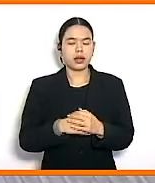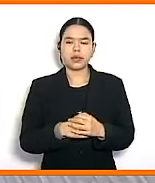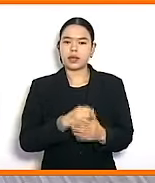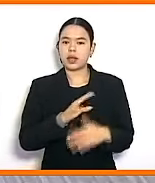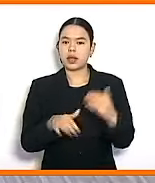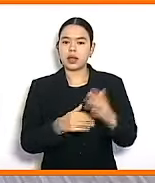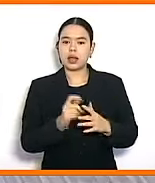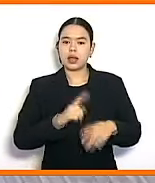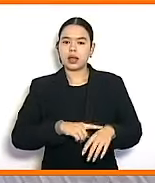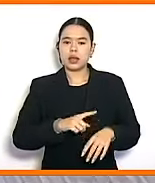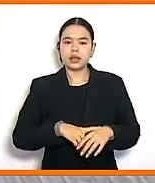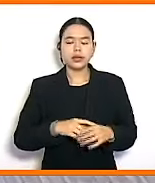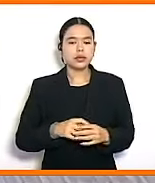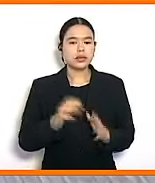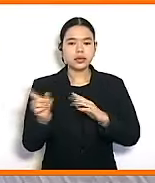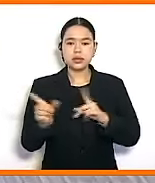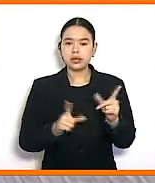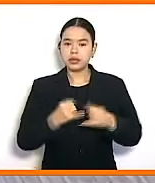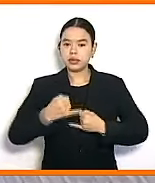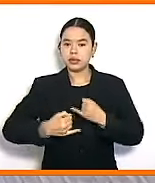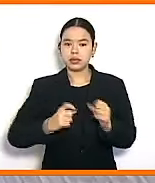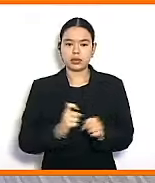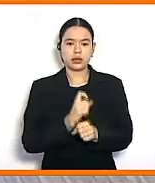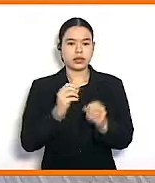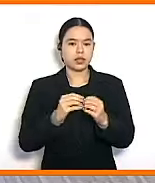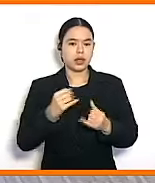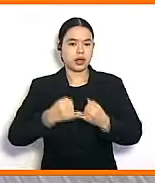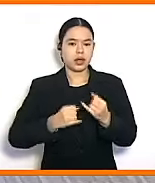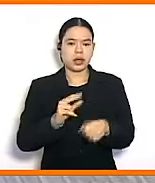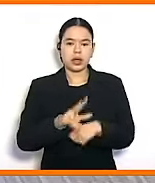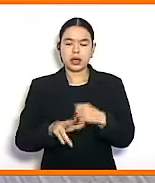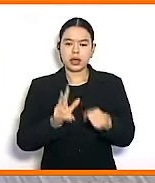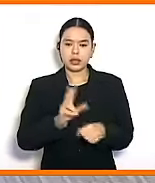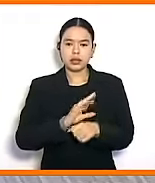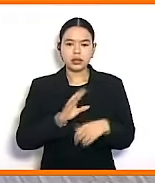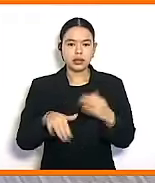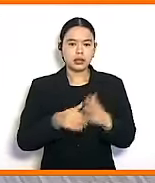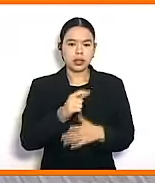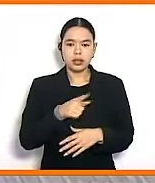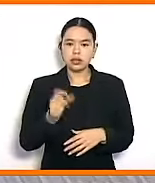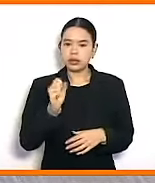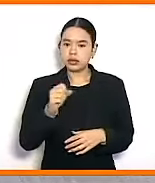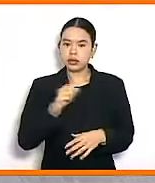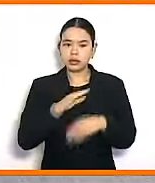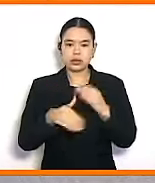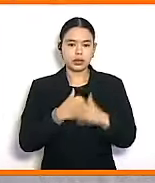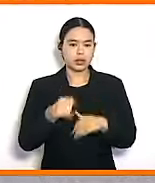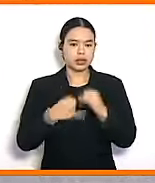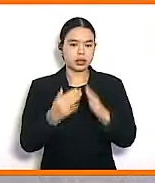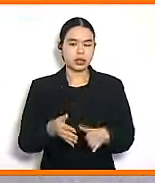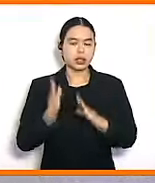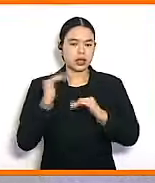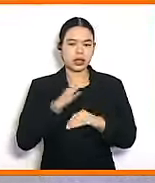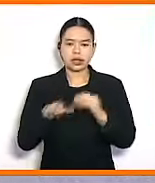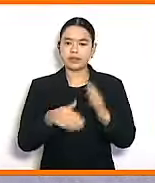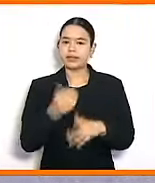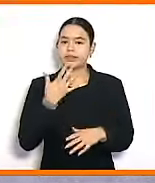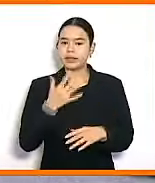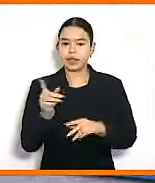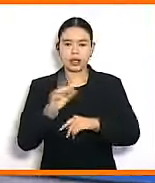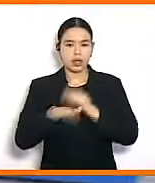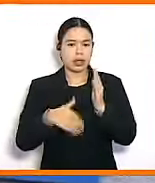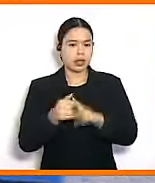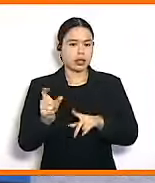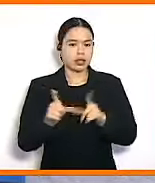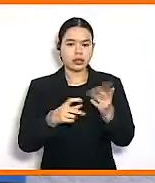así como Tatiana ya está lista para ganar mucho más con Juga 3 y ustedes. Así es, Marbella, querido jugador, te deseo muchísima suerte. Espero que tengas tu boleto en